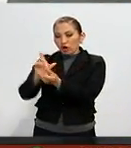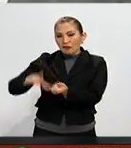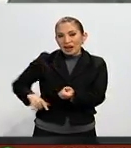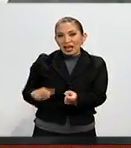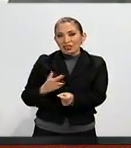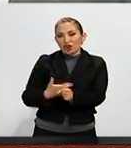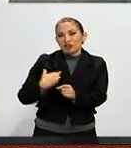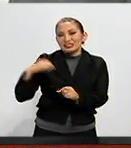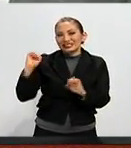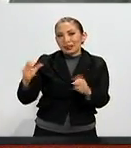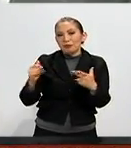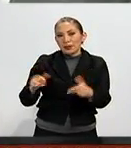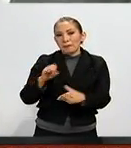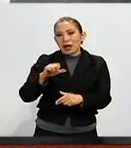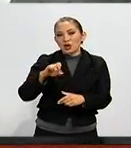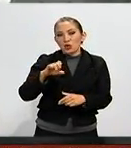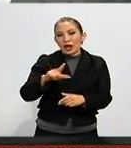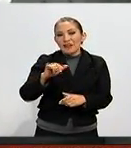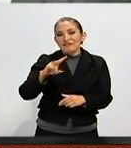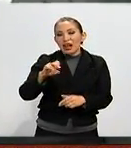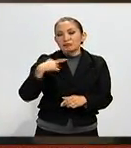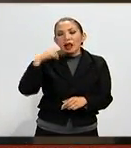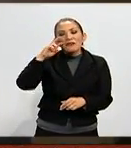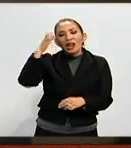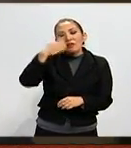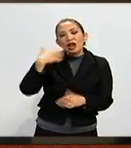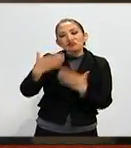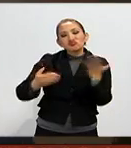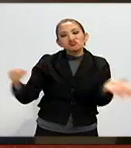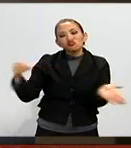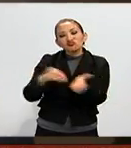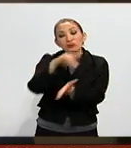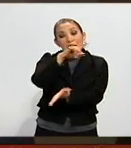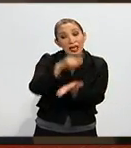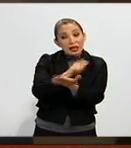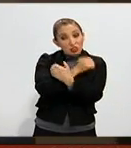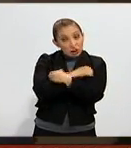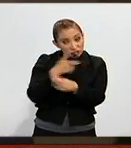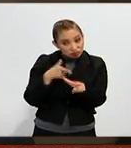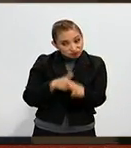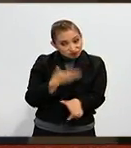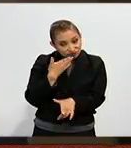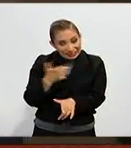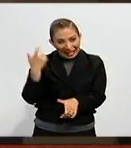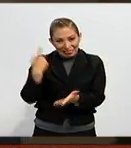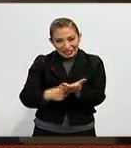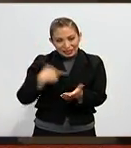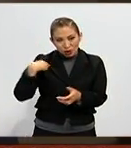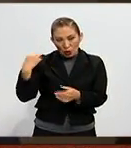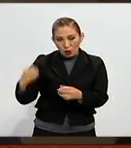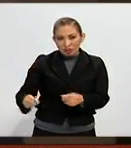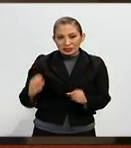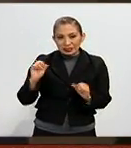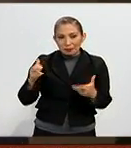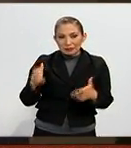gobernador de Chiapas, Manuel Velasco, para evaluar los avances en la implementación de la reforma educativa en el estado.